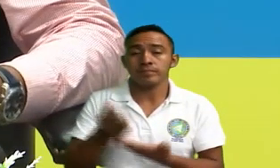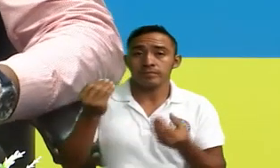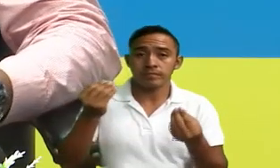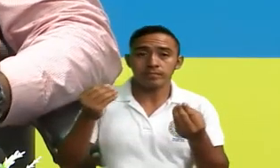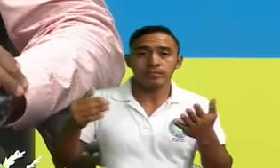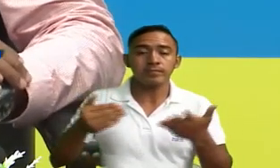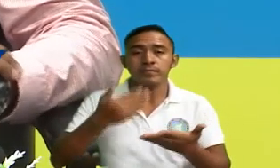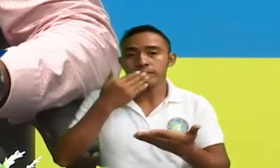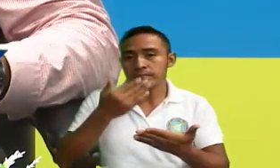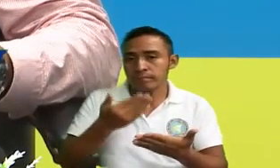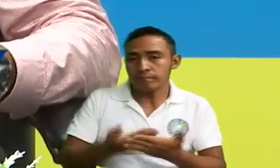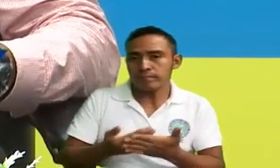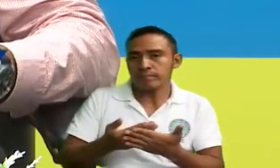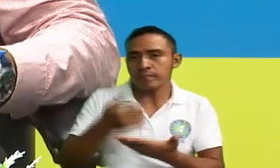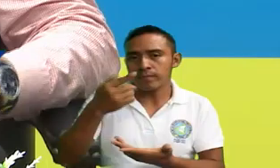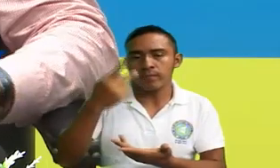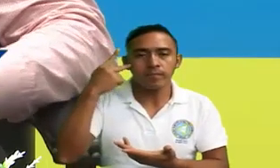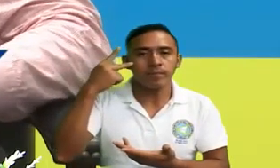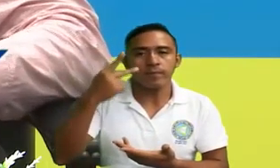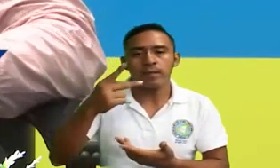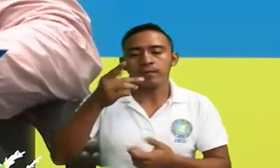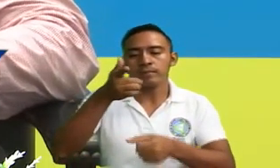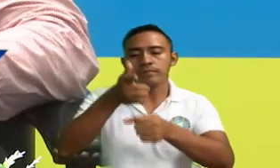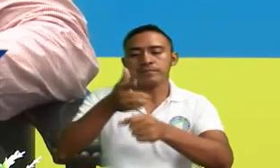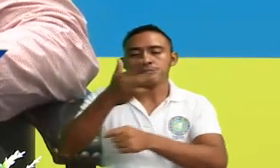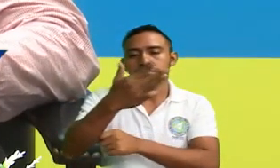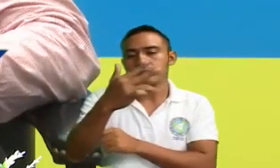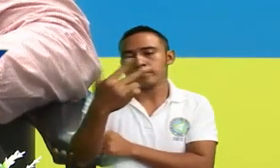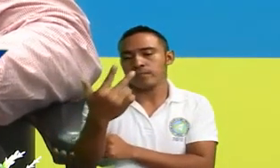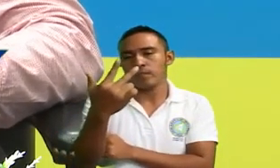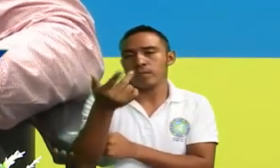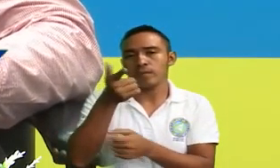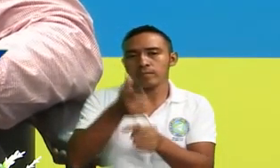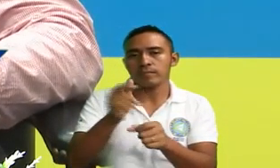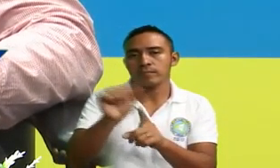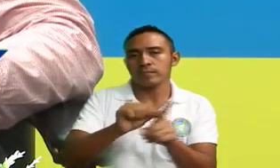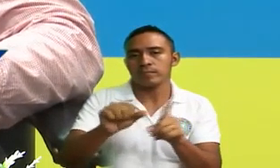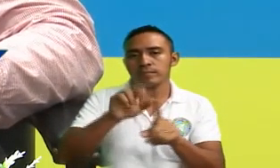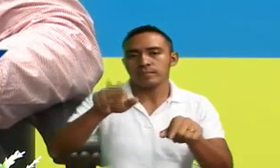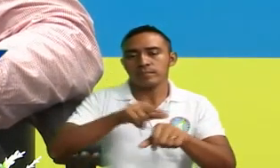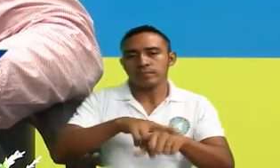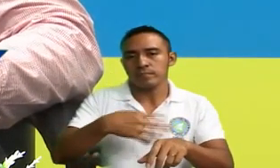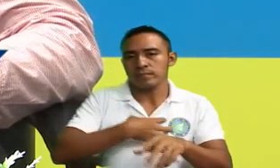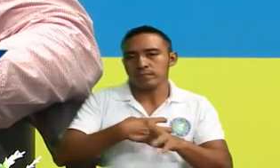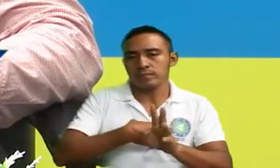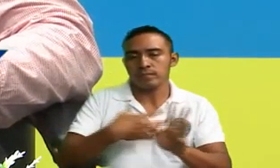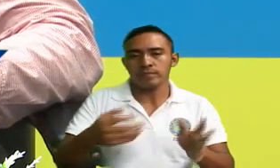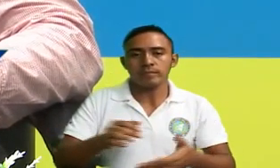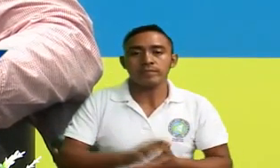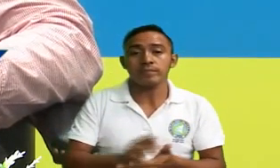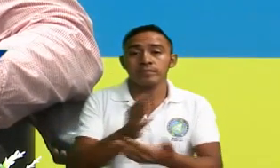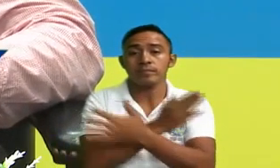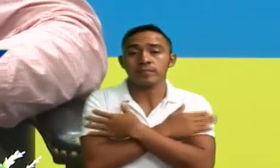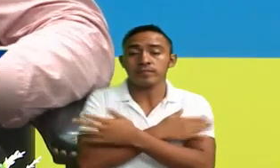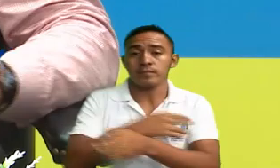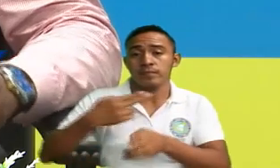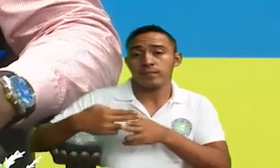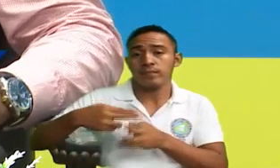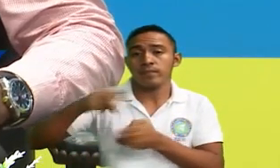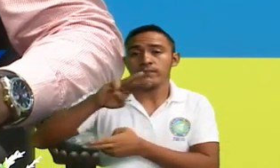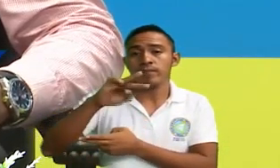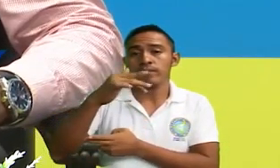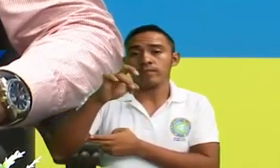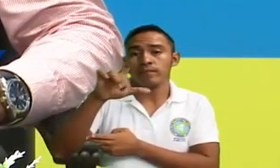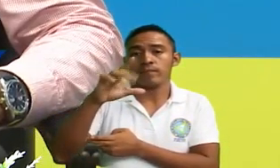gracias, amigos televidentes, por su fiel sintonía al Canal 98, el canal parlamentario, el canal de la Asamblea Nacional. Les saluda Miguel Carranza Mena y les